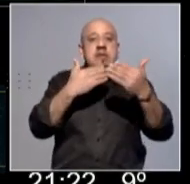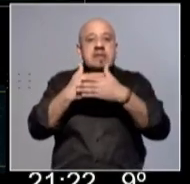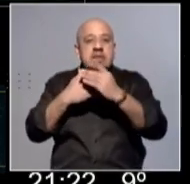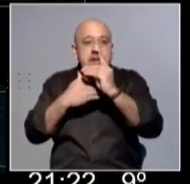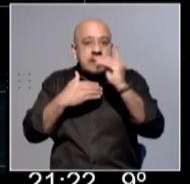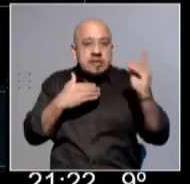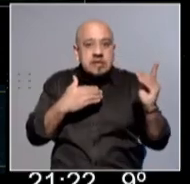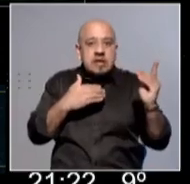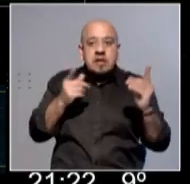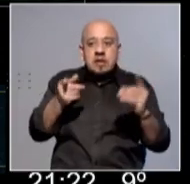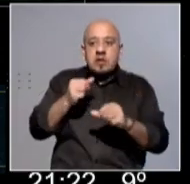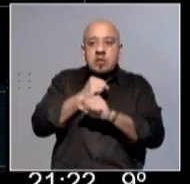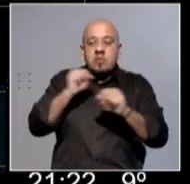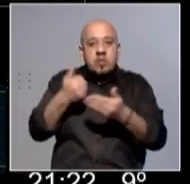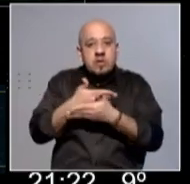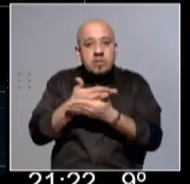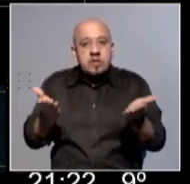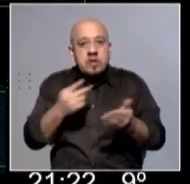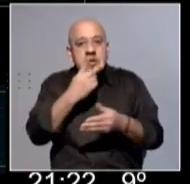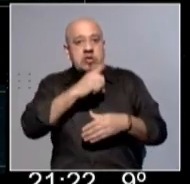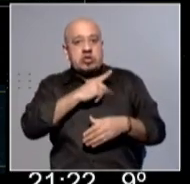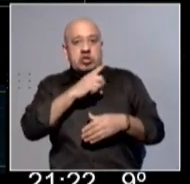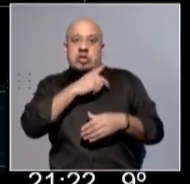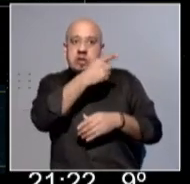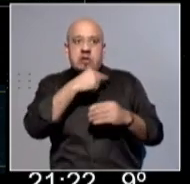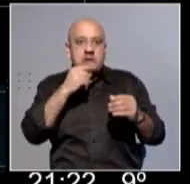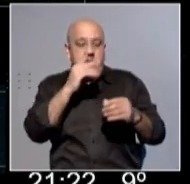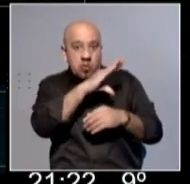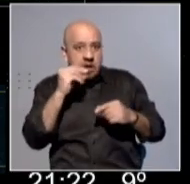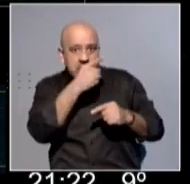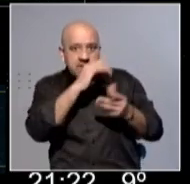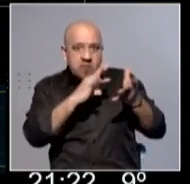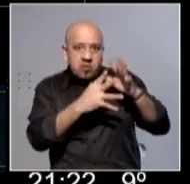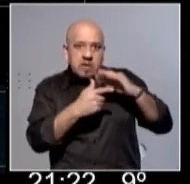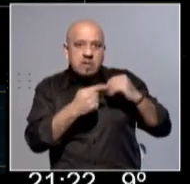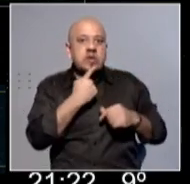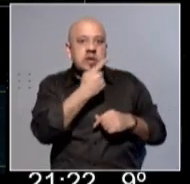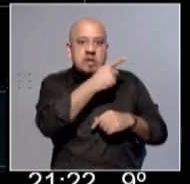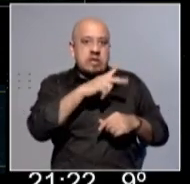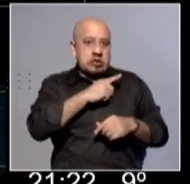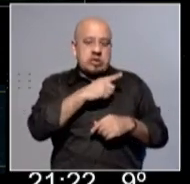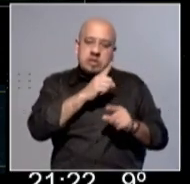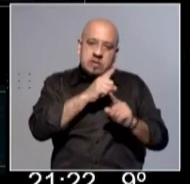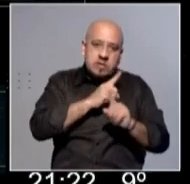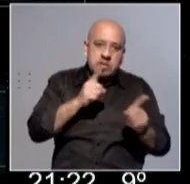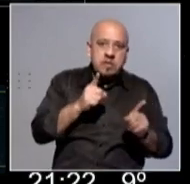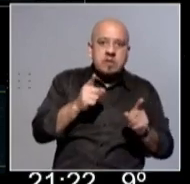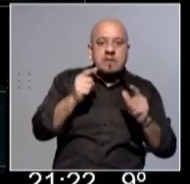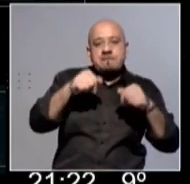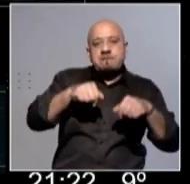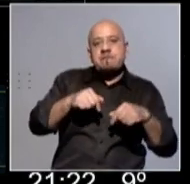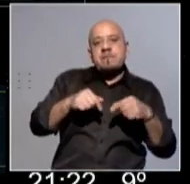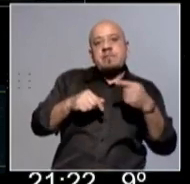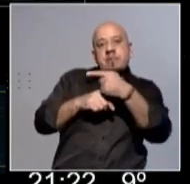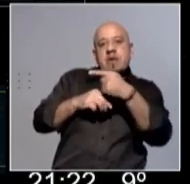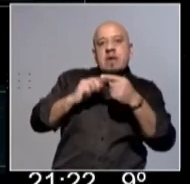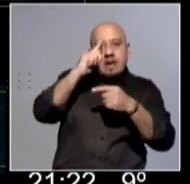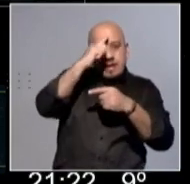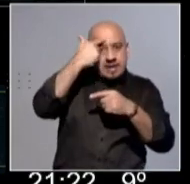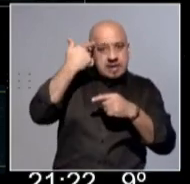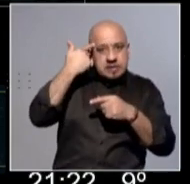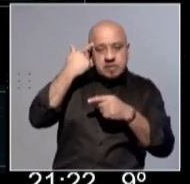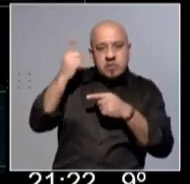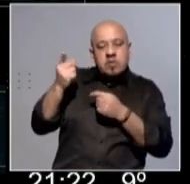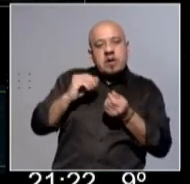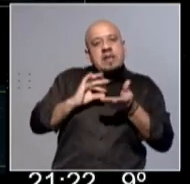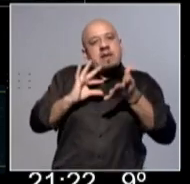habiendo podido demostrar que Chile es su modelo para seguir, porque ya hemos visto cómo ha terminado Chile, empieza a encontrar en la estética de la calle Pou, en